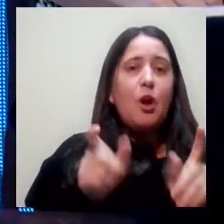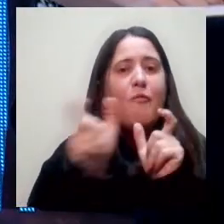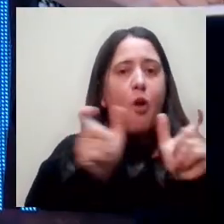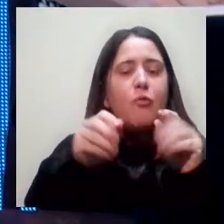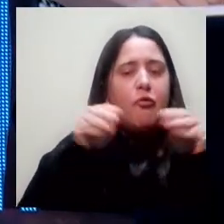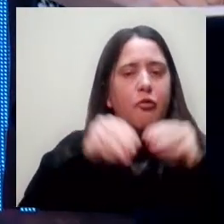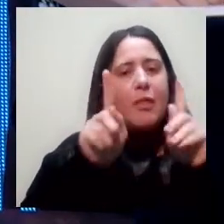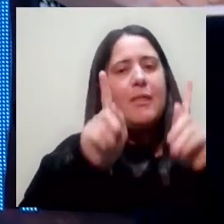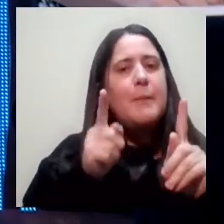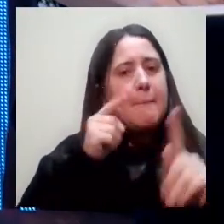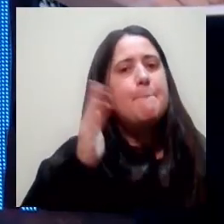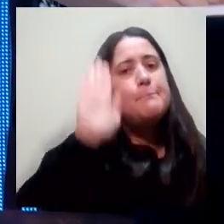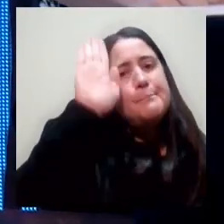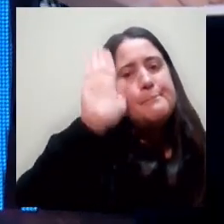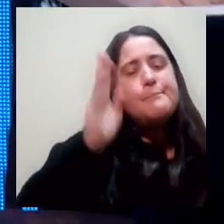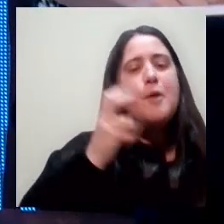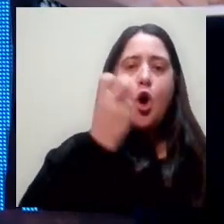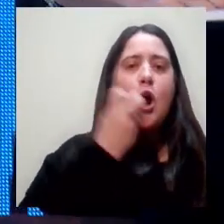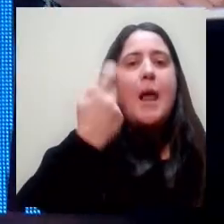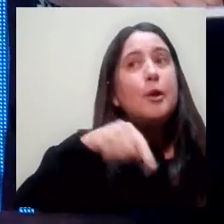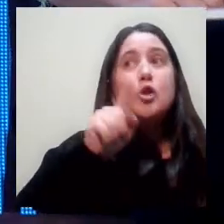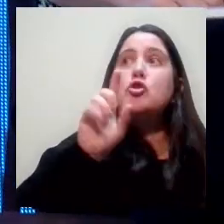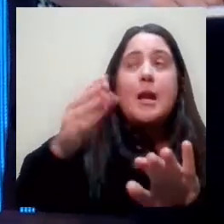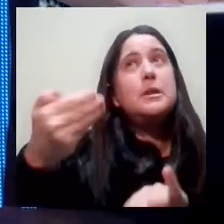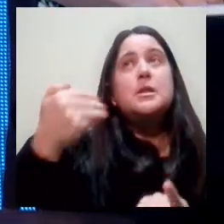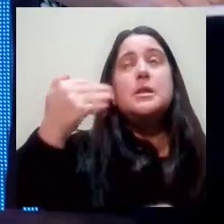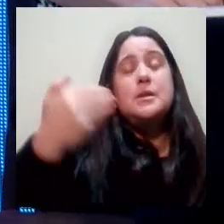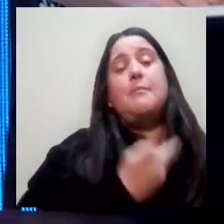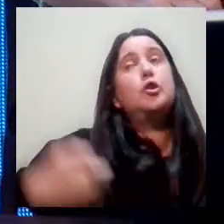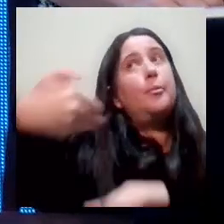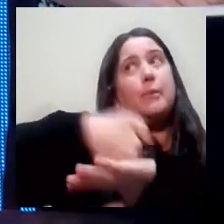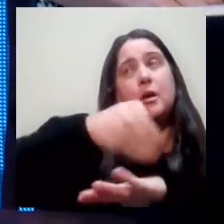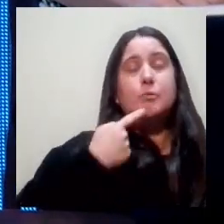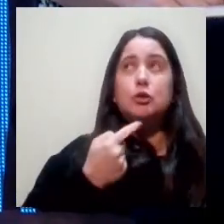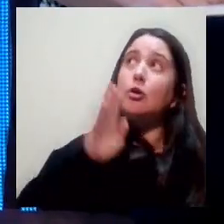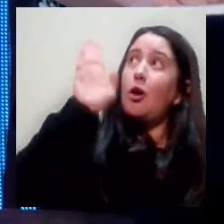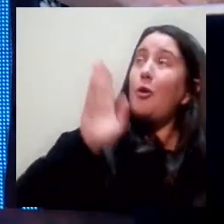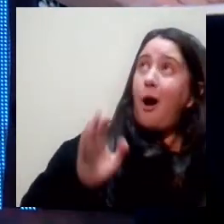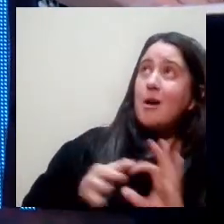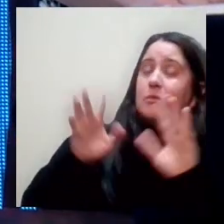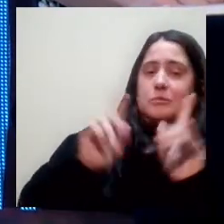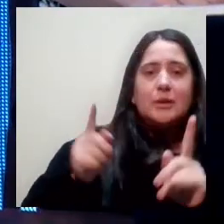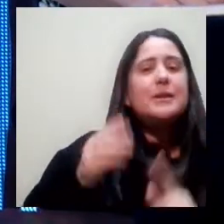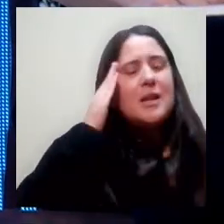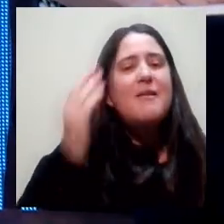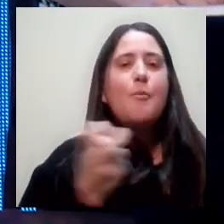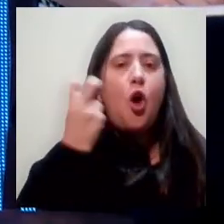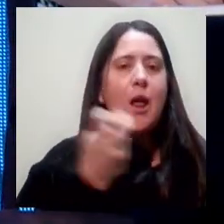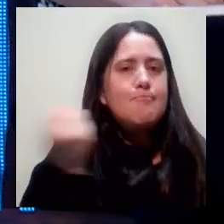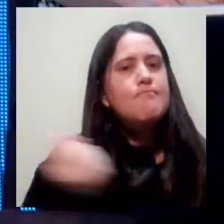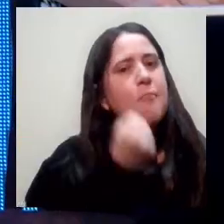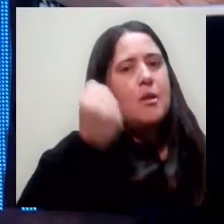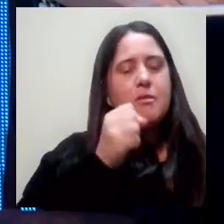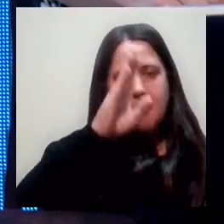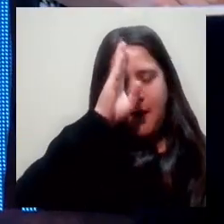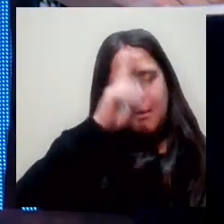se desempeñan oralmente a requerimiento del docente. Entonces, sabemos que la oralidad también es muy importante para el aprendizaje de la lectura y la